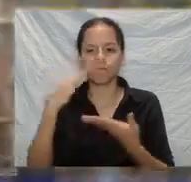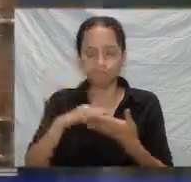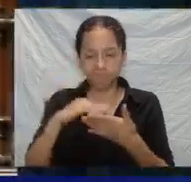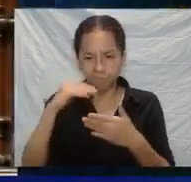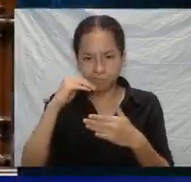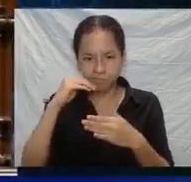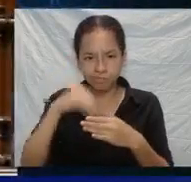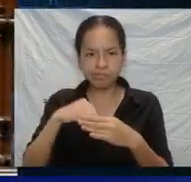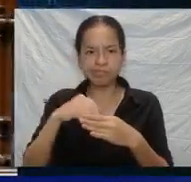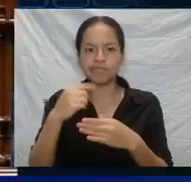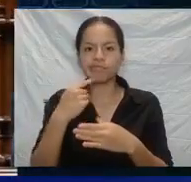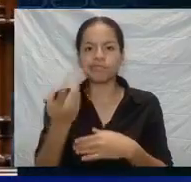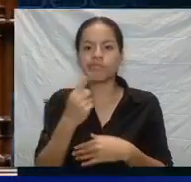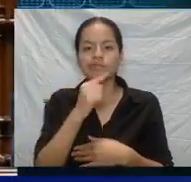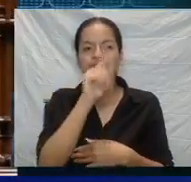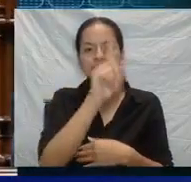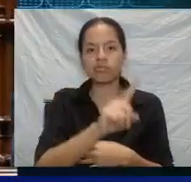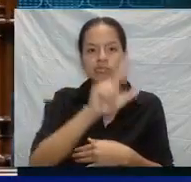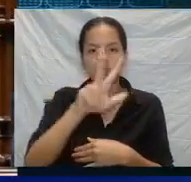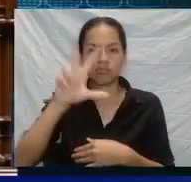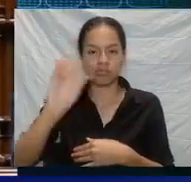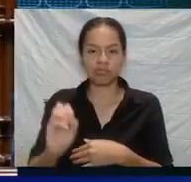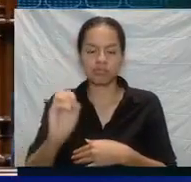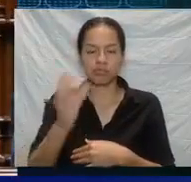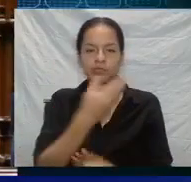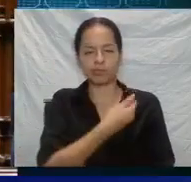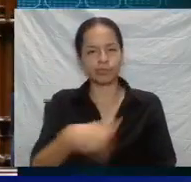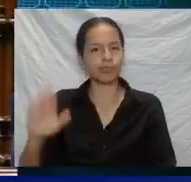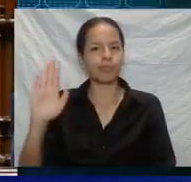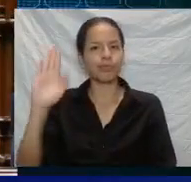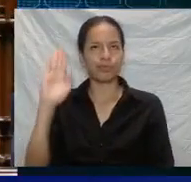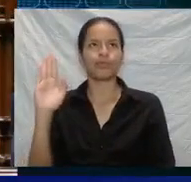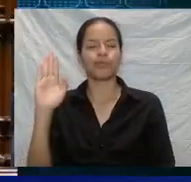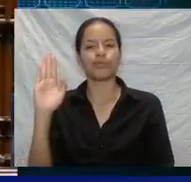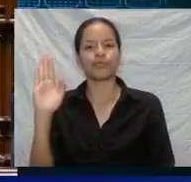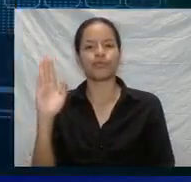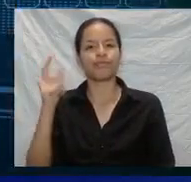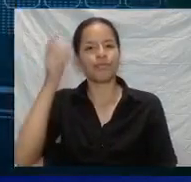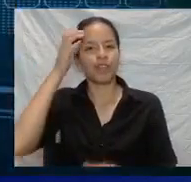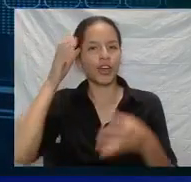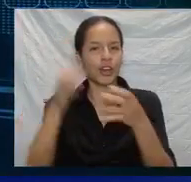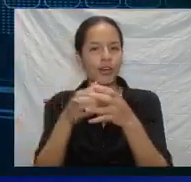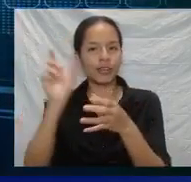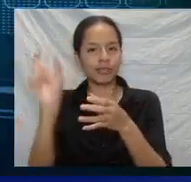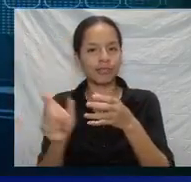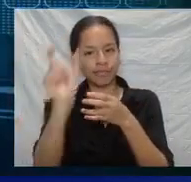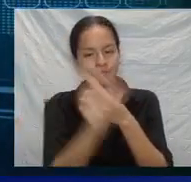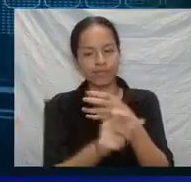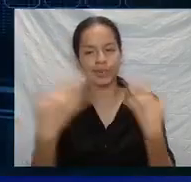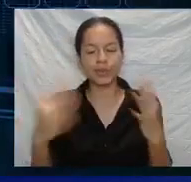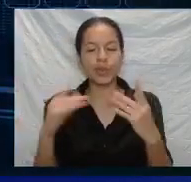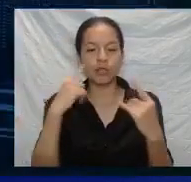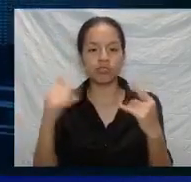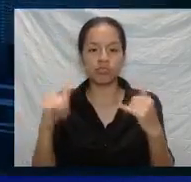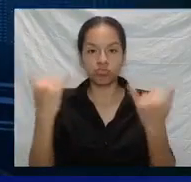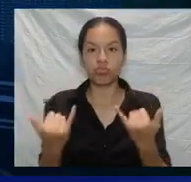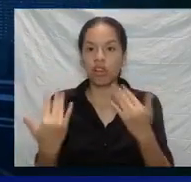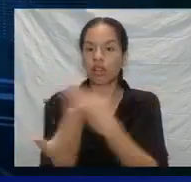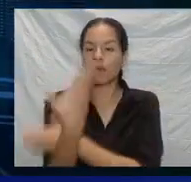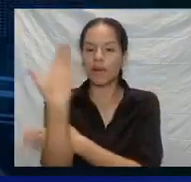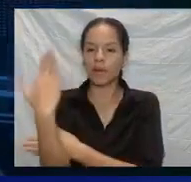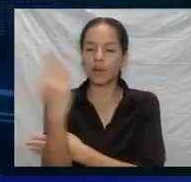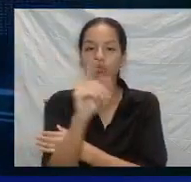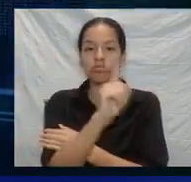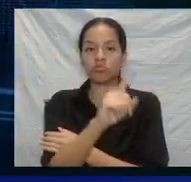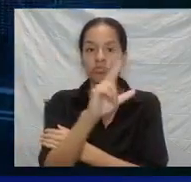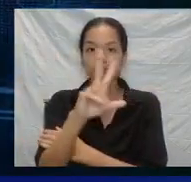130 congresistas así está esta mañana se realizó la ceremonia de juramentación de los 130 congresistas